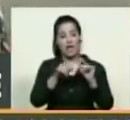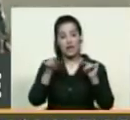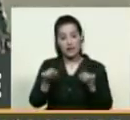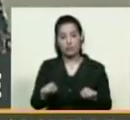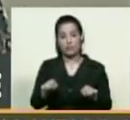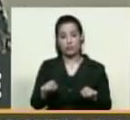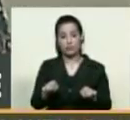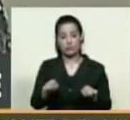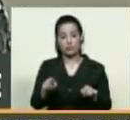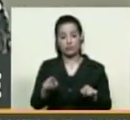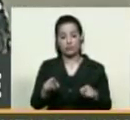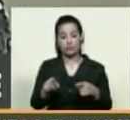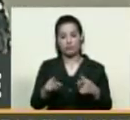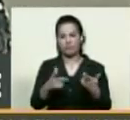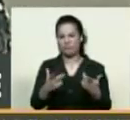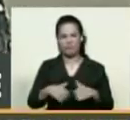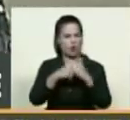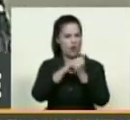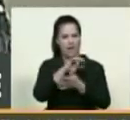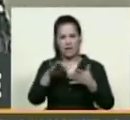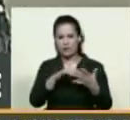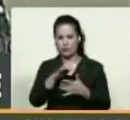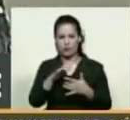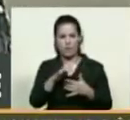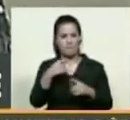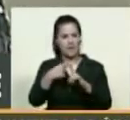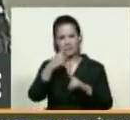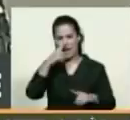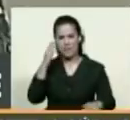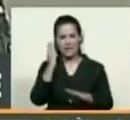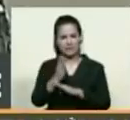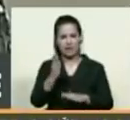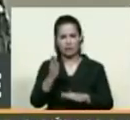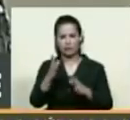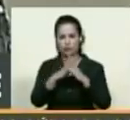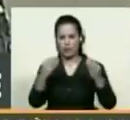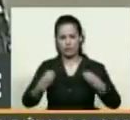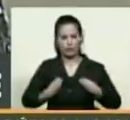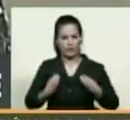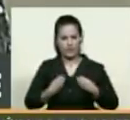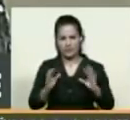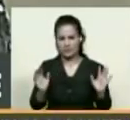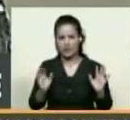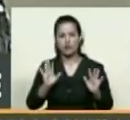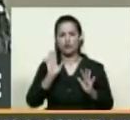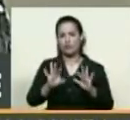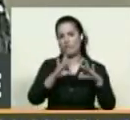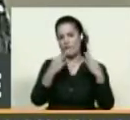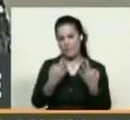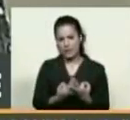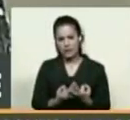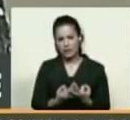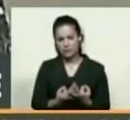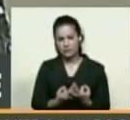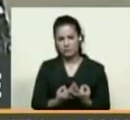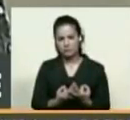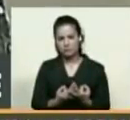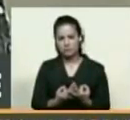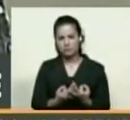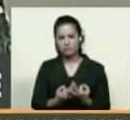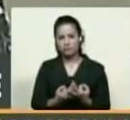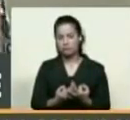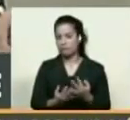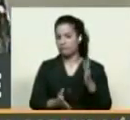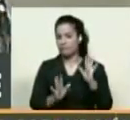de una manera muy violenta, que amenazaron incluso sus vidas, sus familias. En algunas